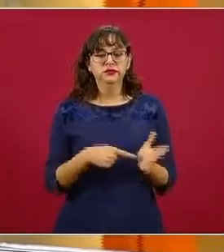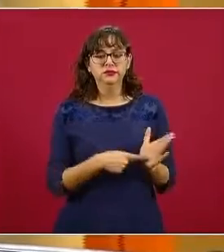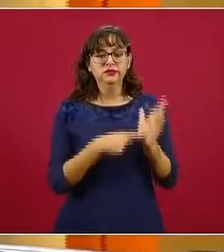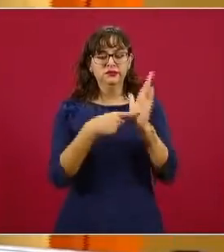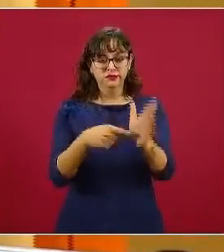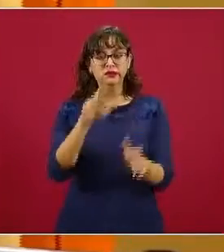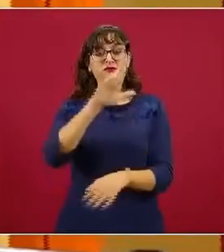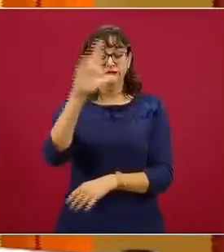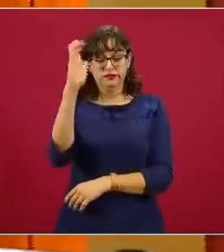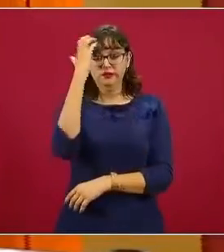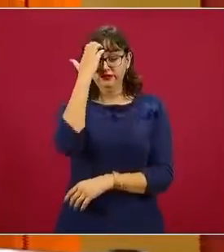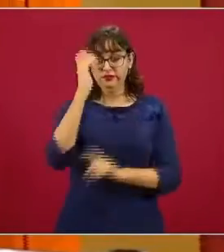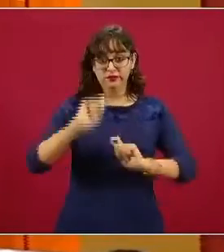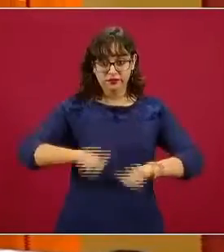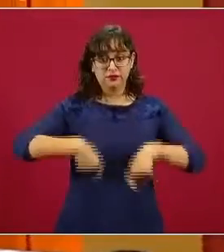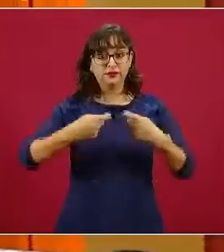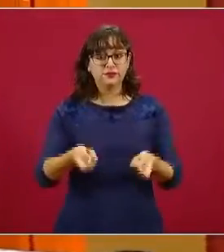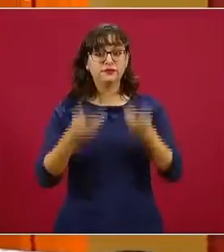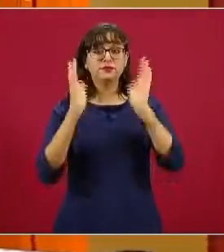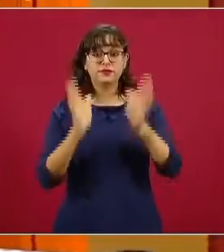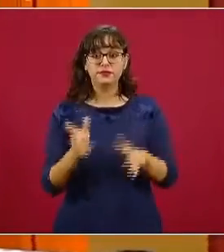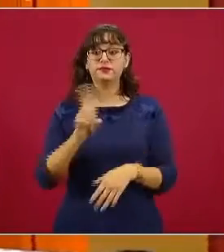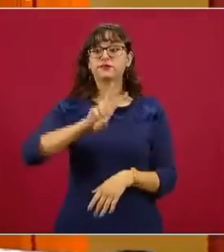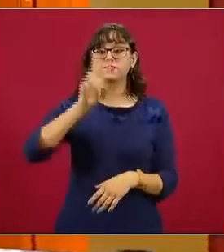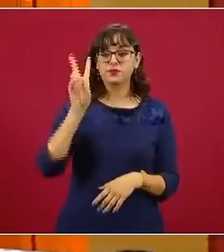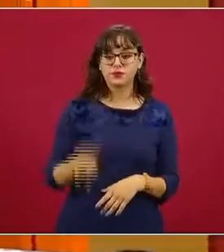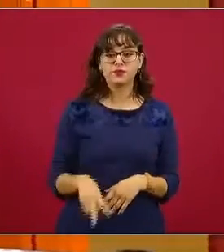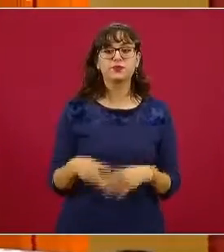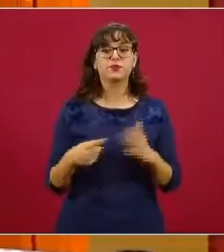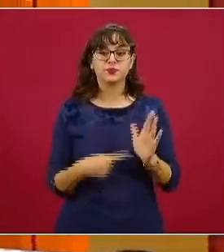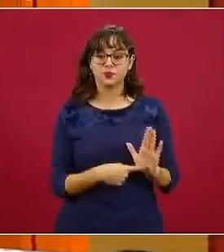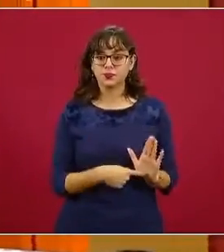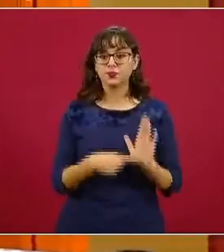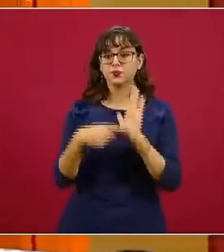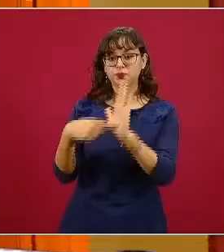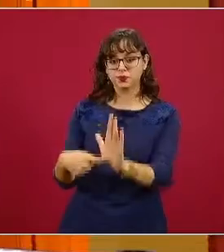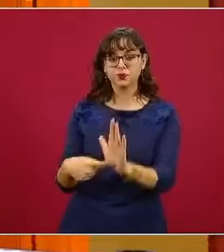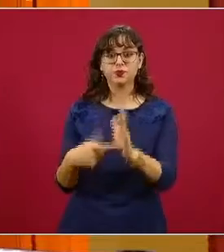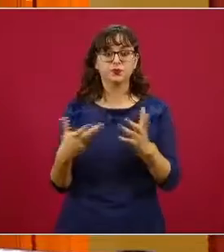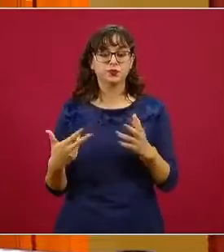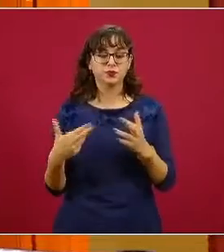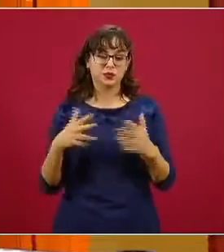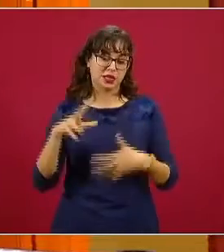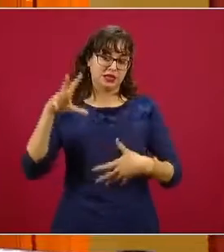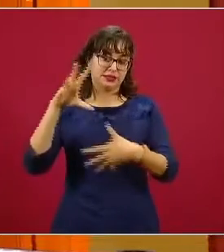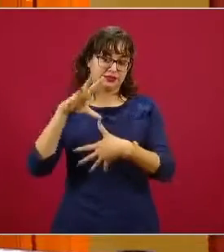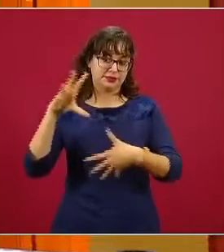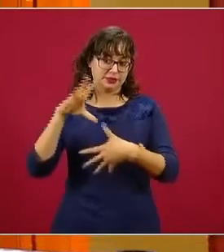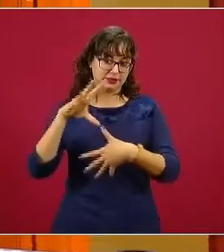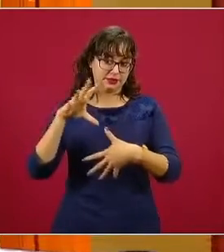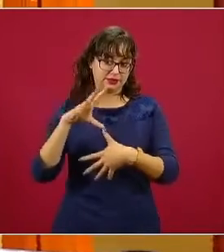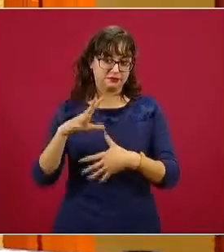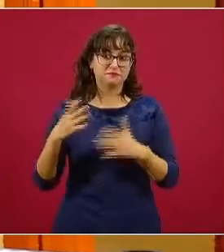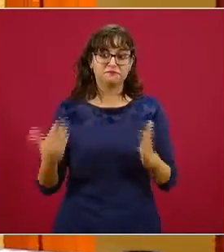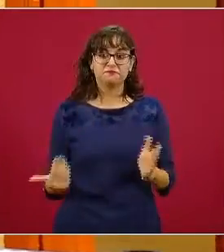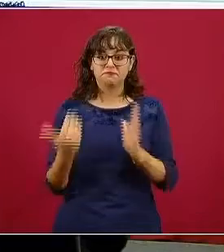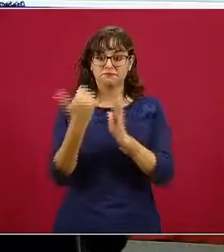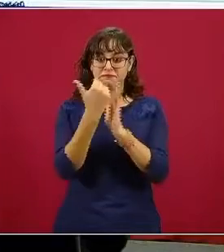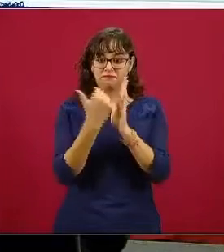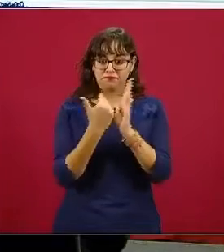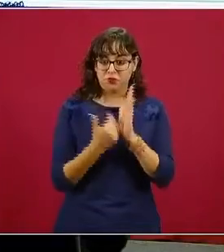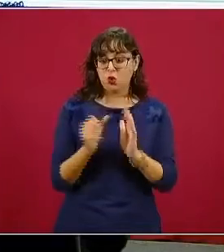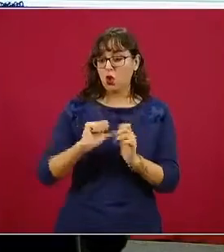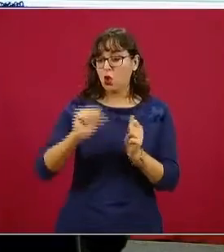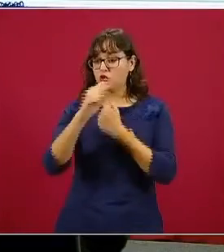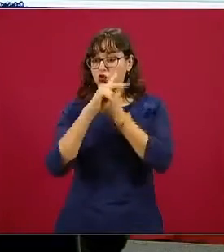este reconocimiento, que ha sido también una buena forma de tener en la región como una guía para que los países de